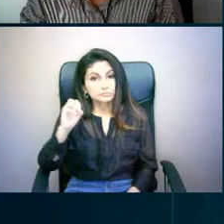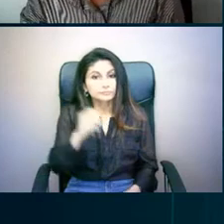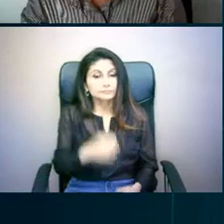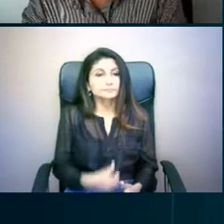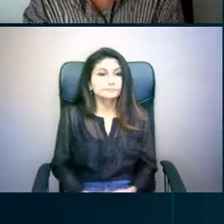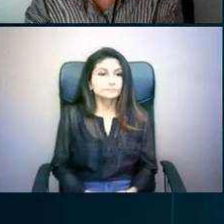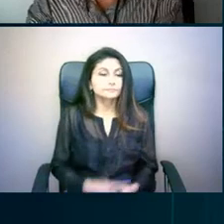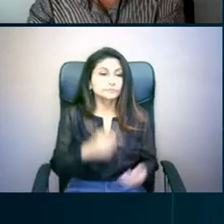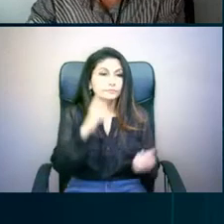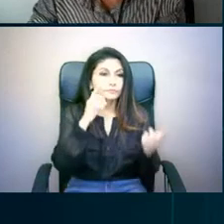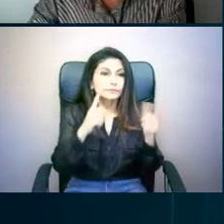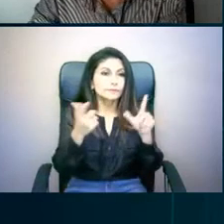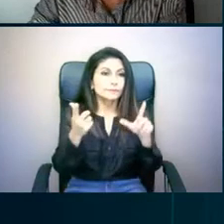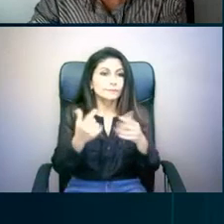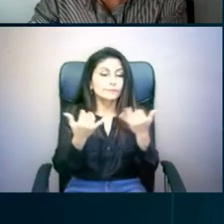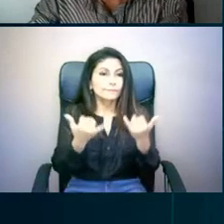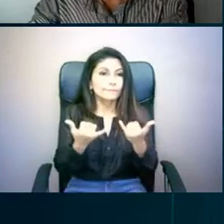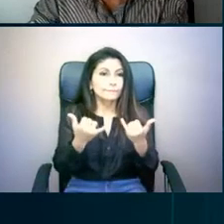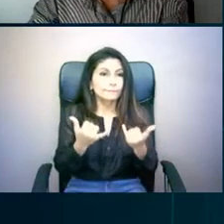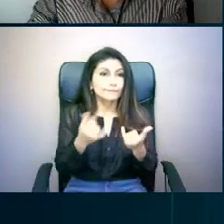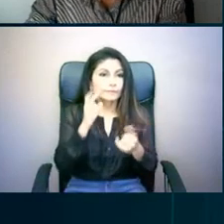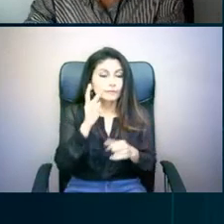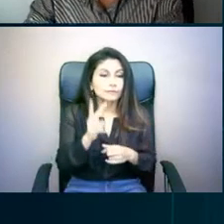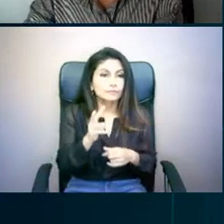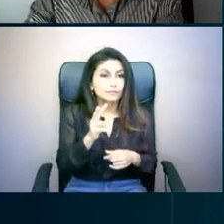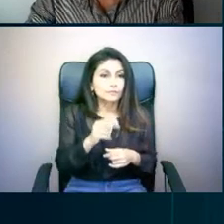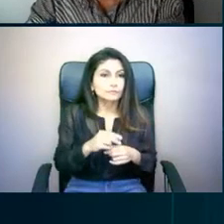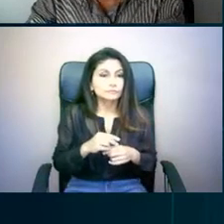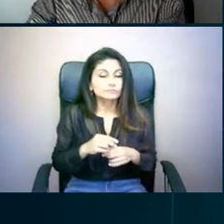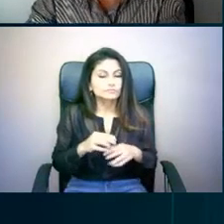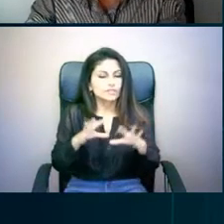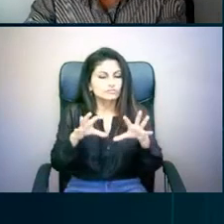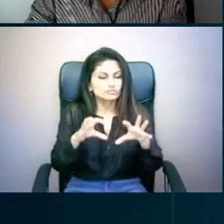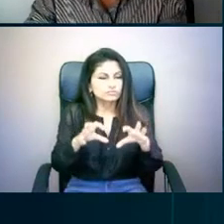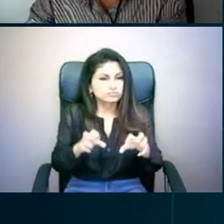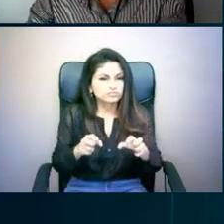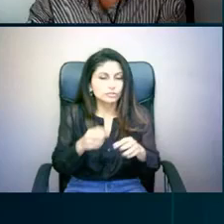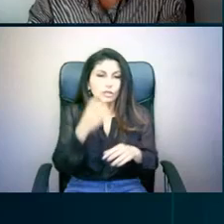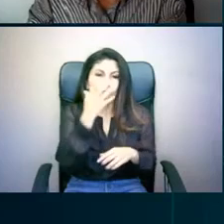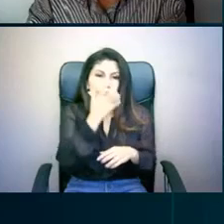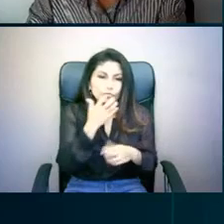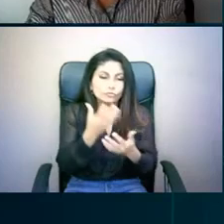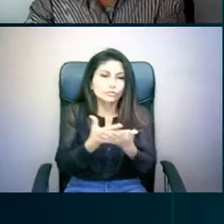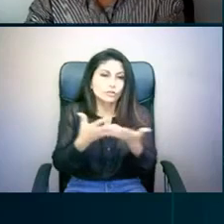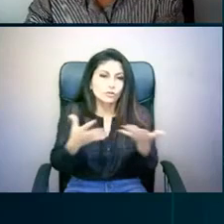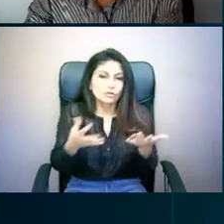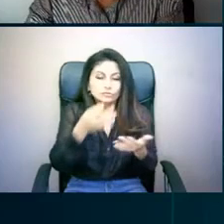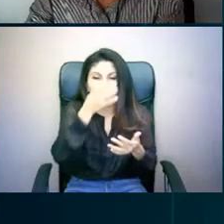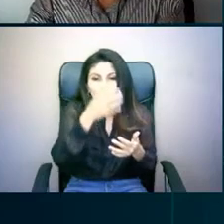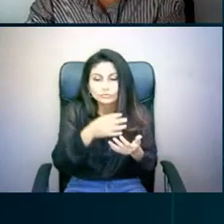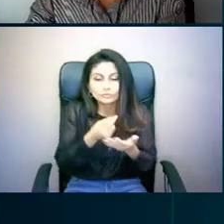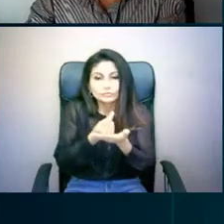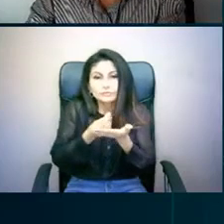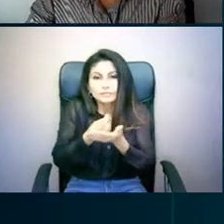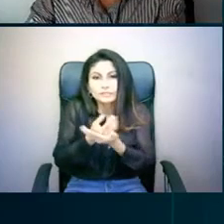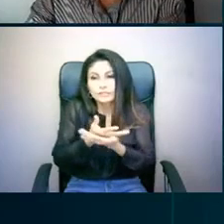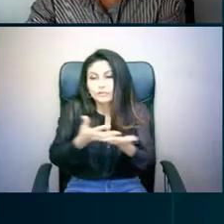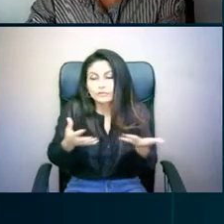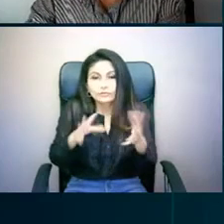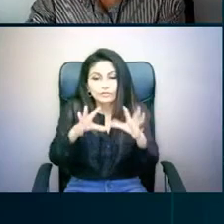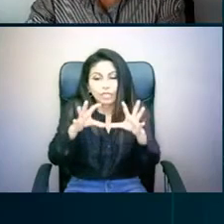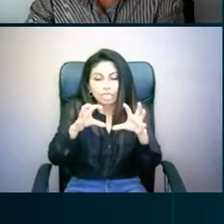Listo. Ahora miremos la biodegradabilidad, ¿cierto? Listo. Digamos que